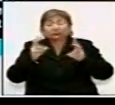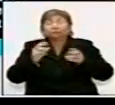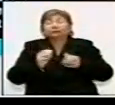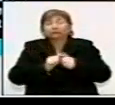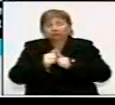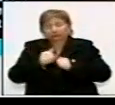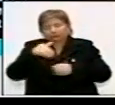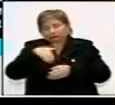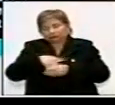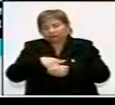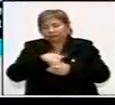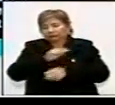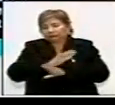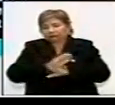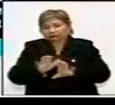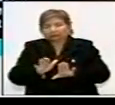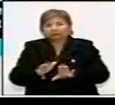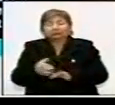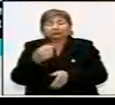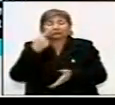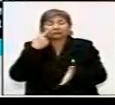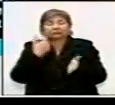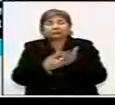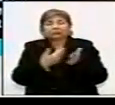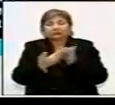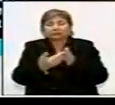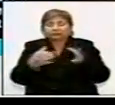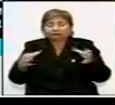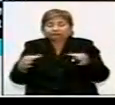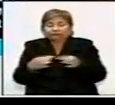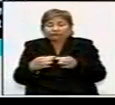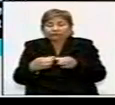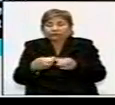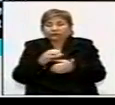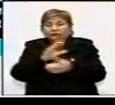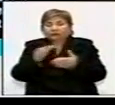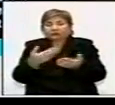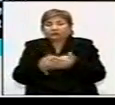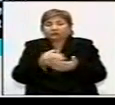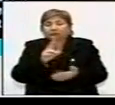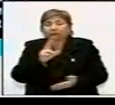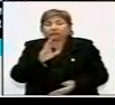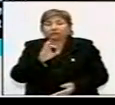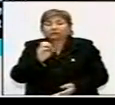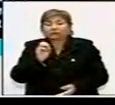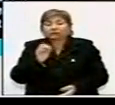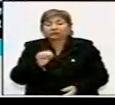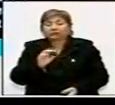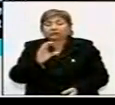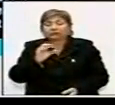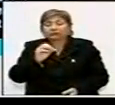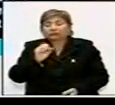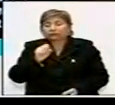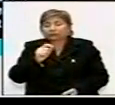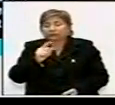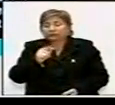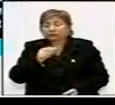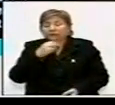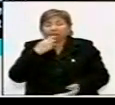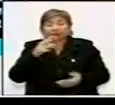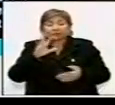pasar al voto sobre lo que tiene que ver de los paquetes de los peritos de ley de reforma constitucional que modifique el artículo